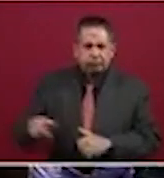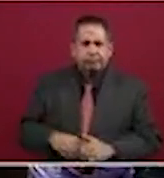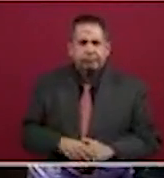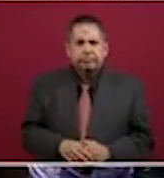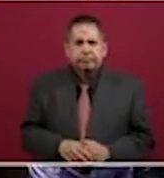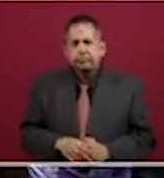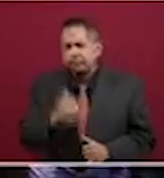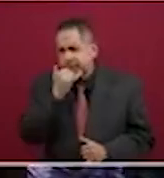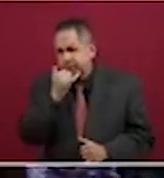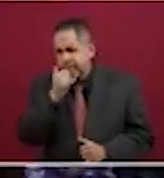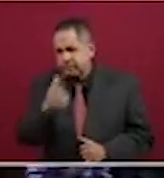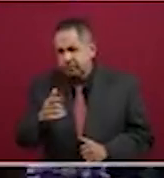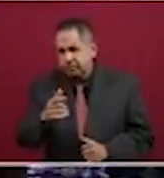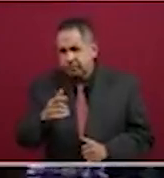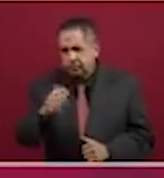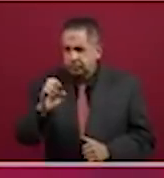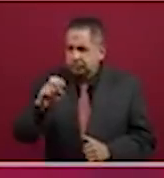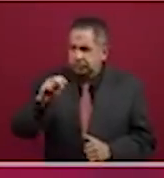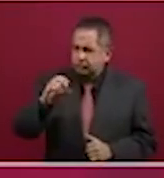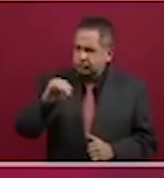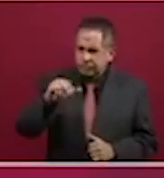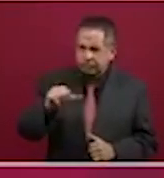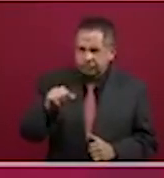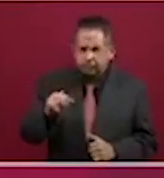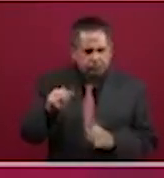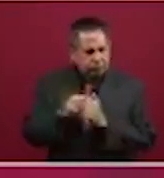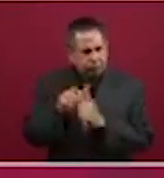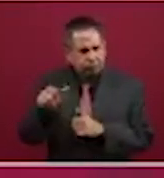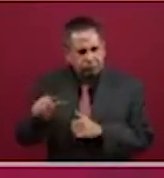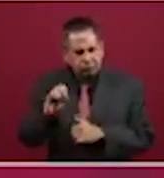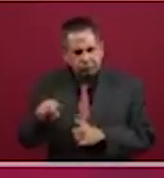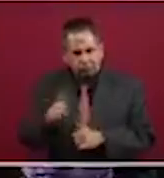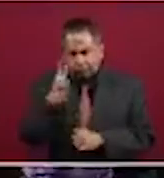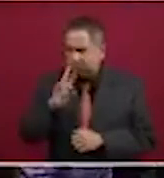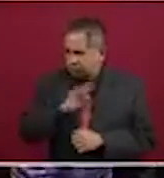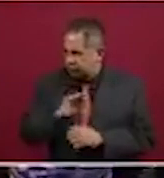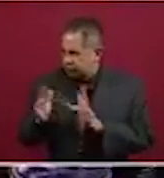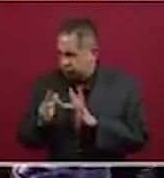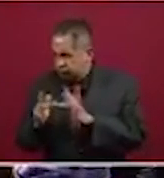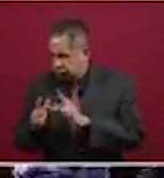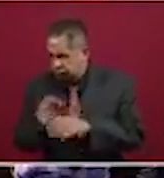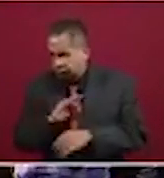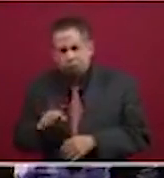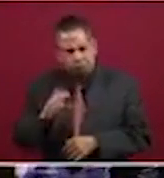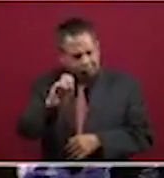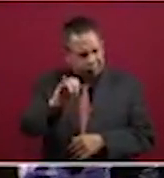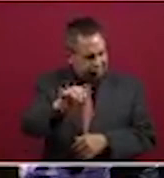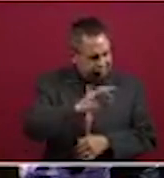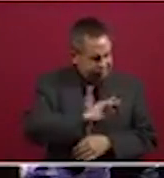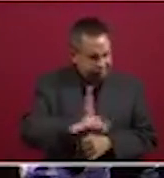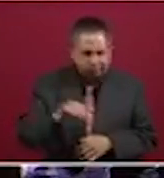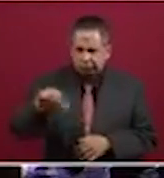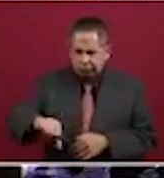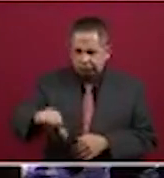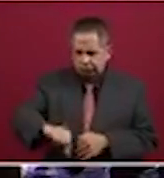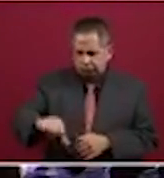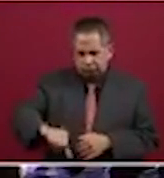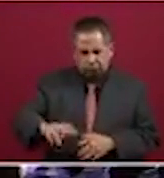mandé con encina así se puede si hoy